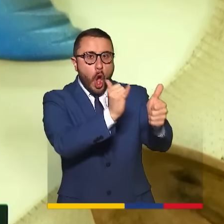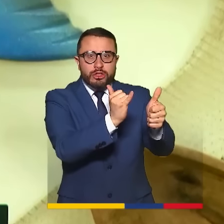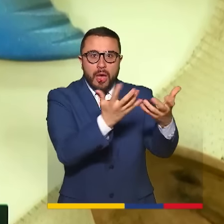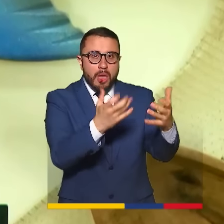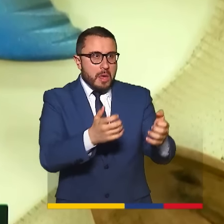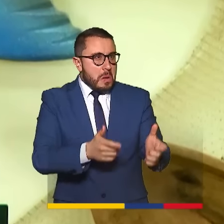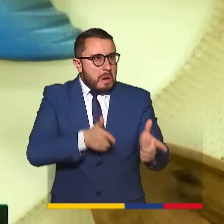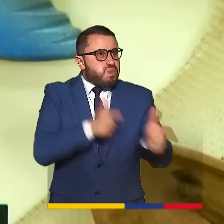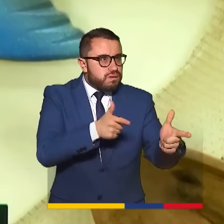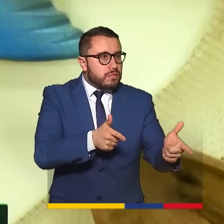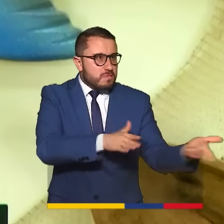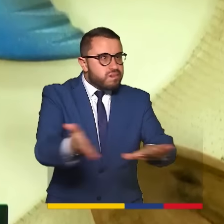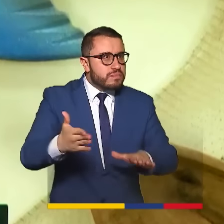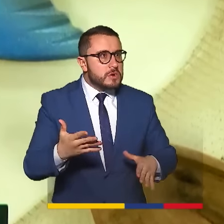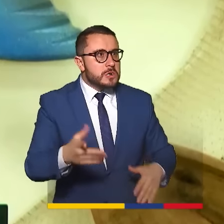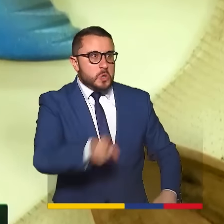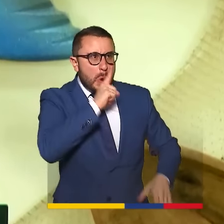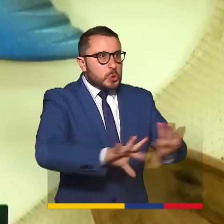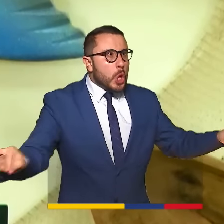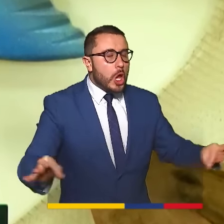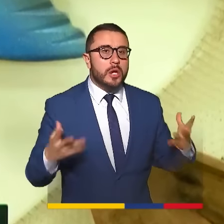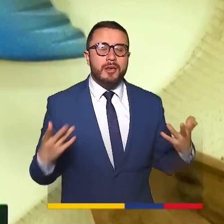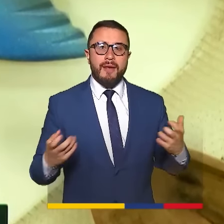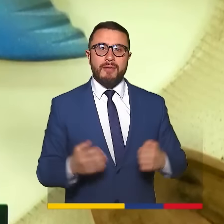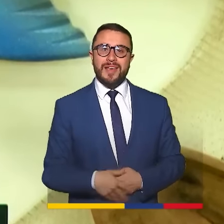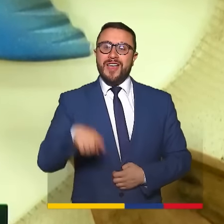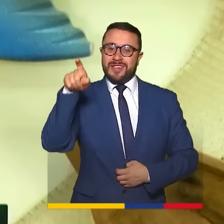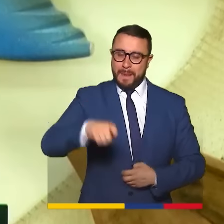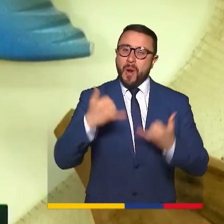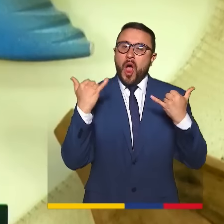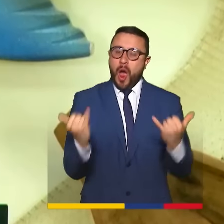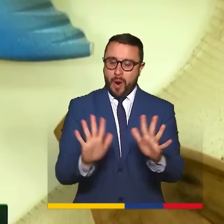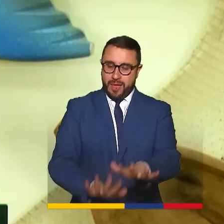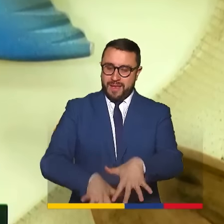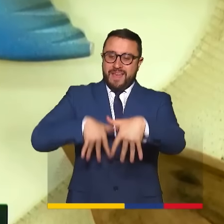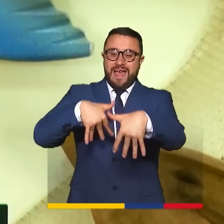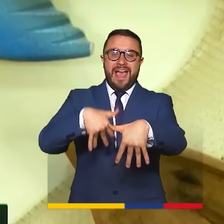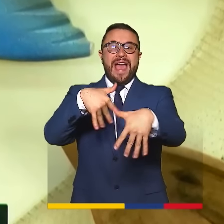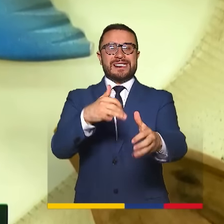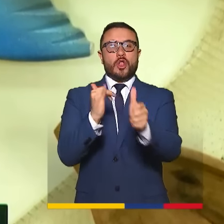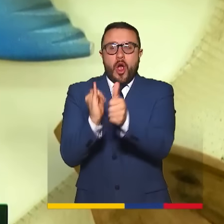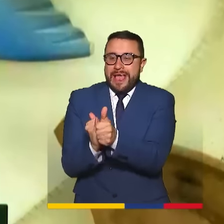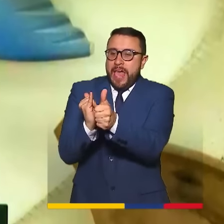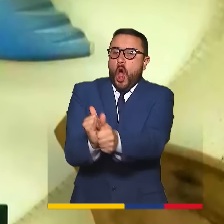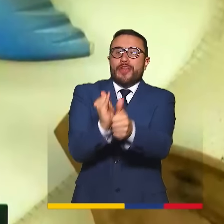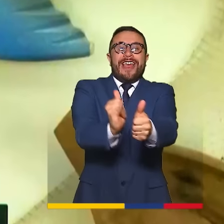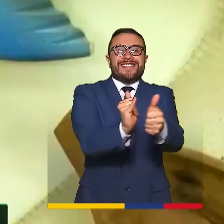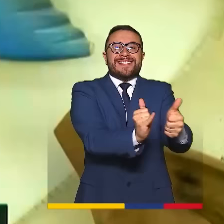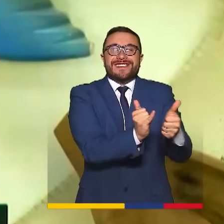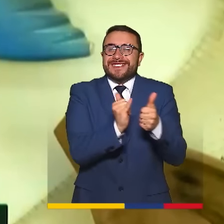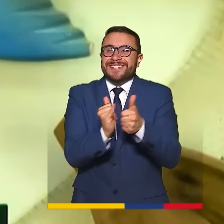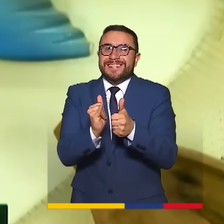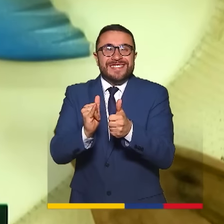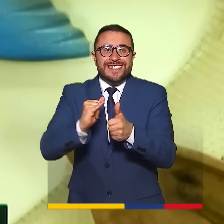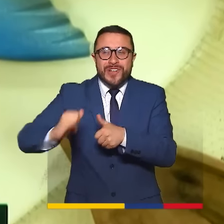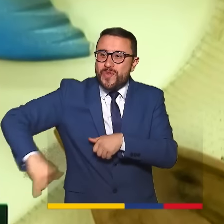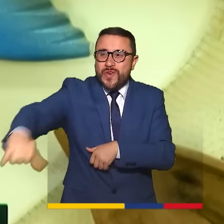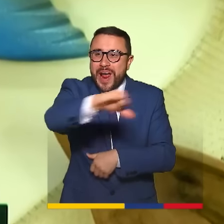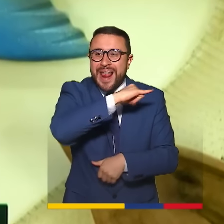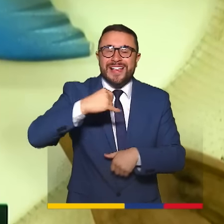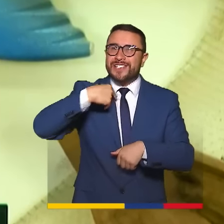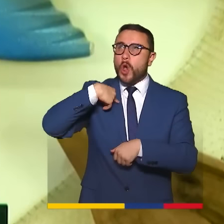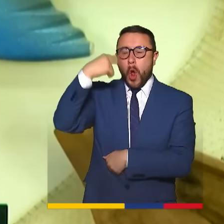silenciarlos. Un ejército de Quijotes me soñaba yo en Colombia. Y creo que lo